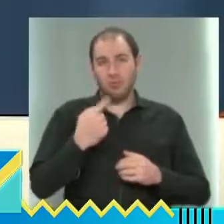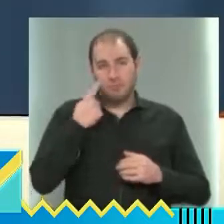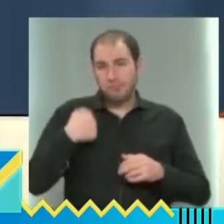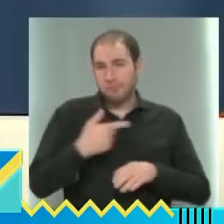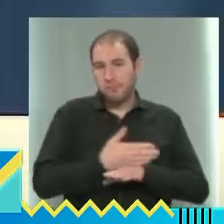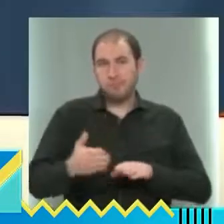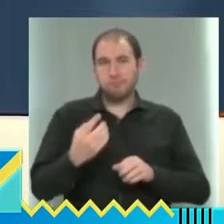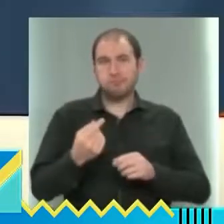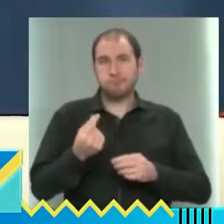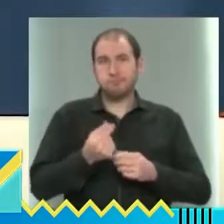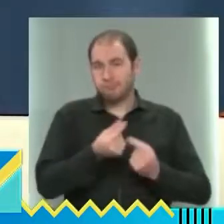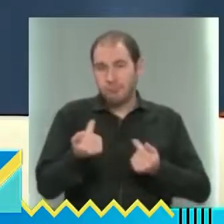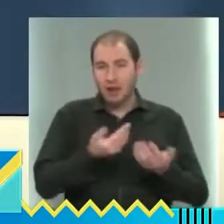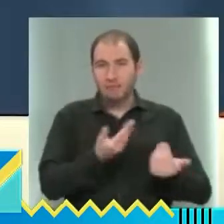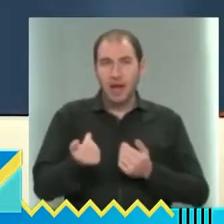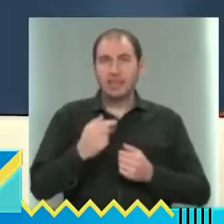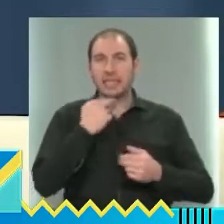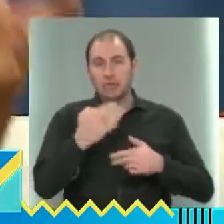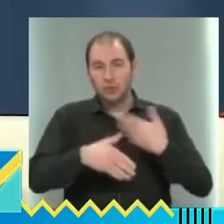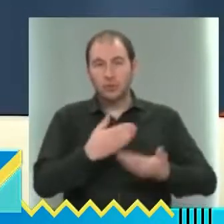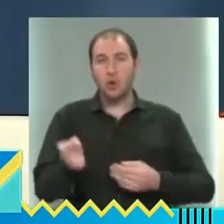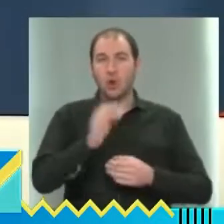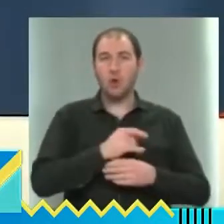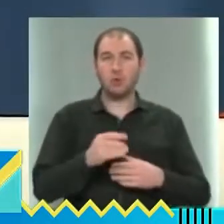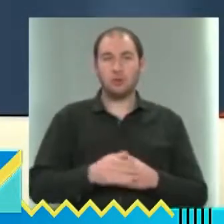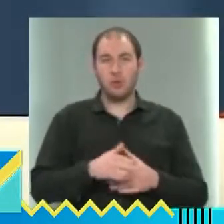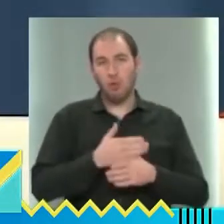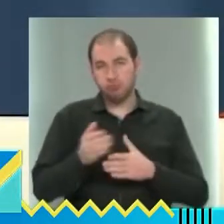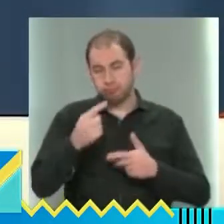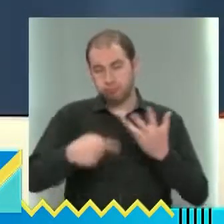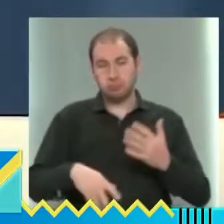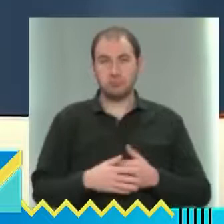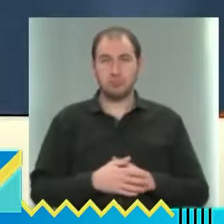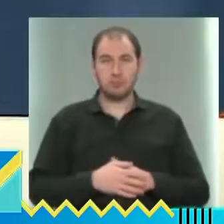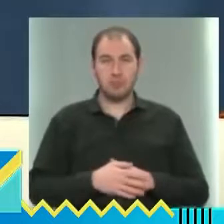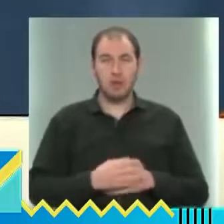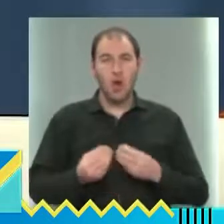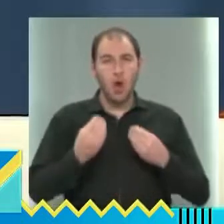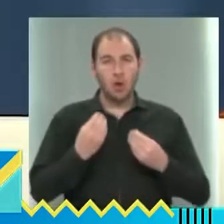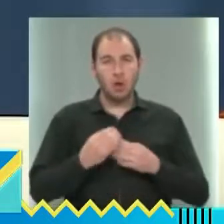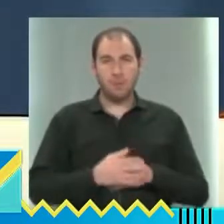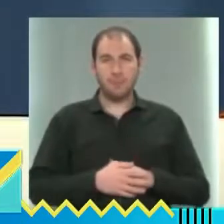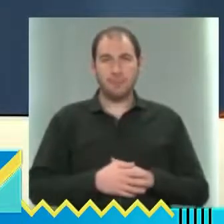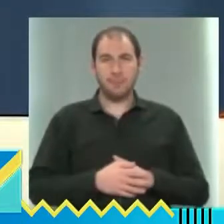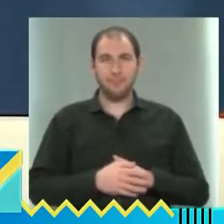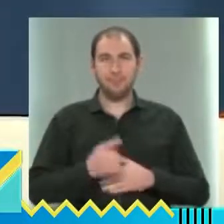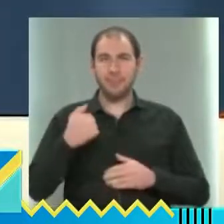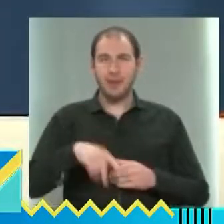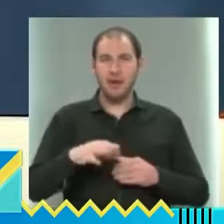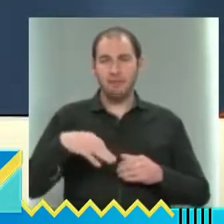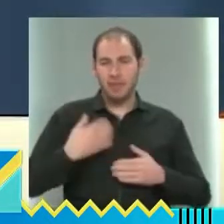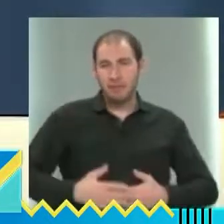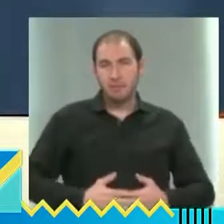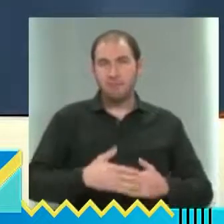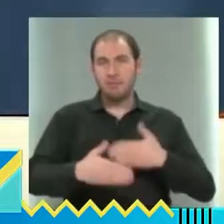a tan cantidad de hijos o pareja que tenga, ¿no? Entonces, ¿cómo puedo mantener a la vida que viene en